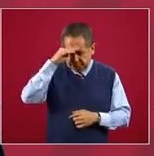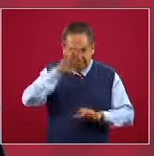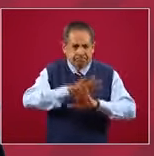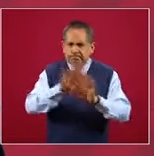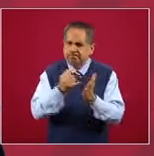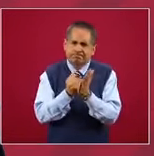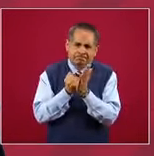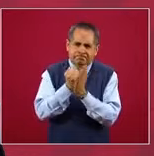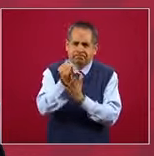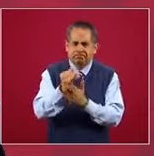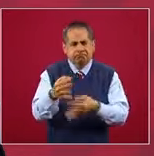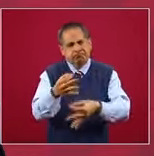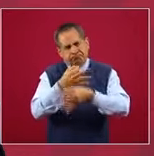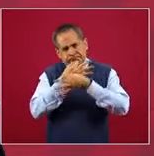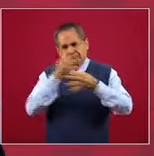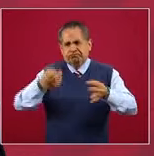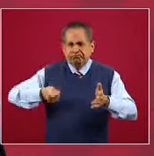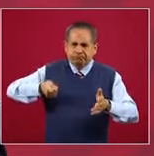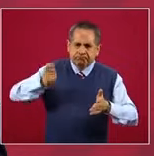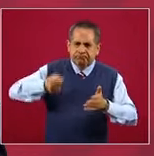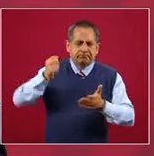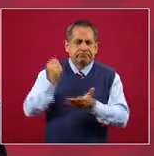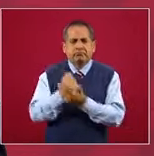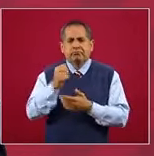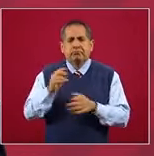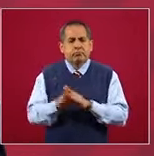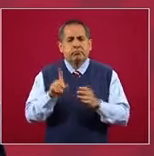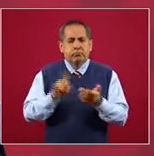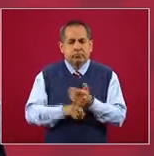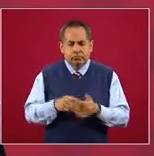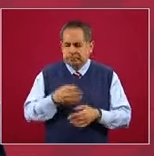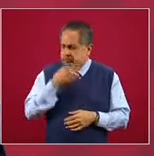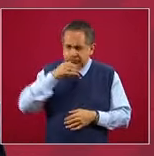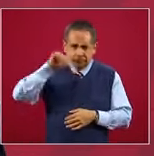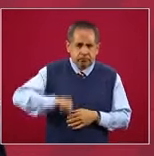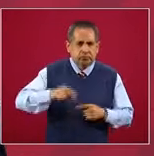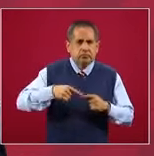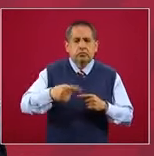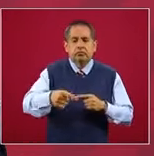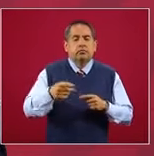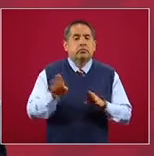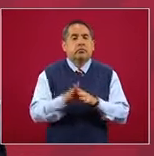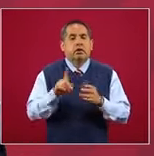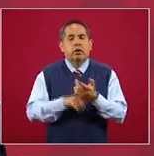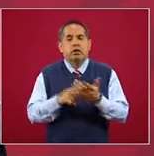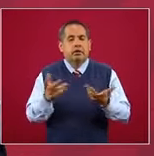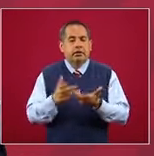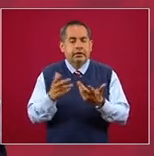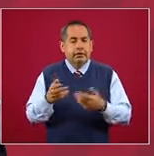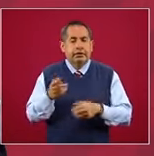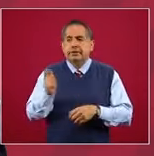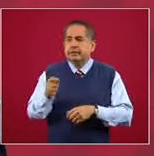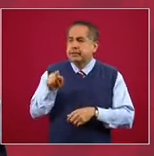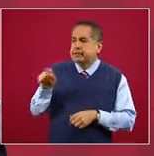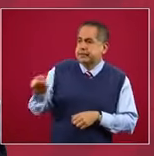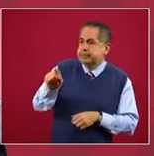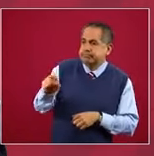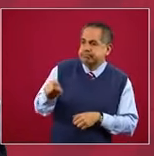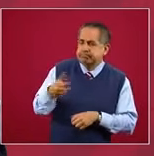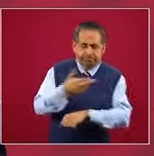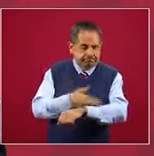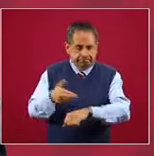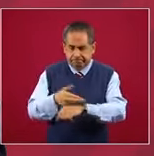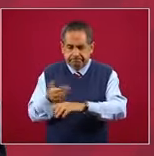decisión de emitir un decreto con carácter inmediato para ejercer acciones administrativas que